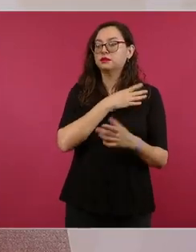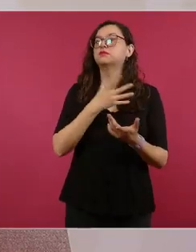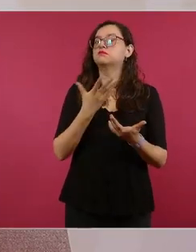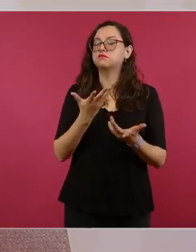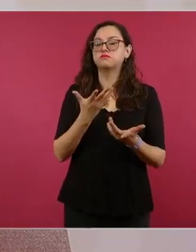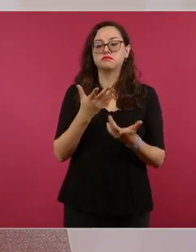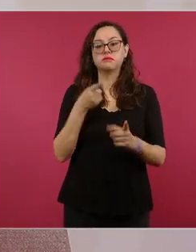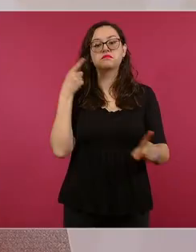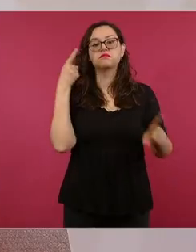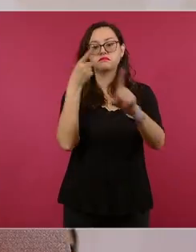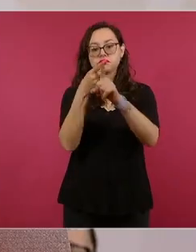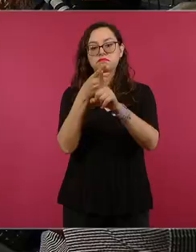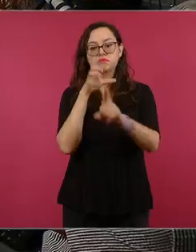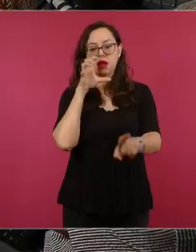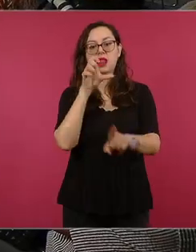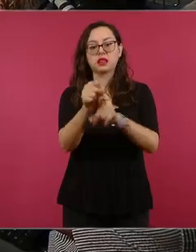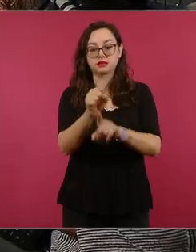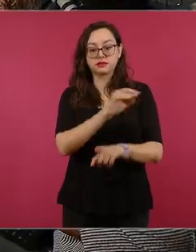felices.